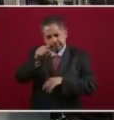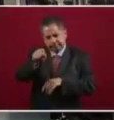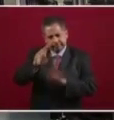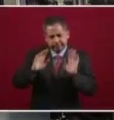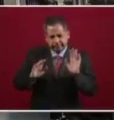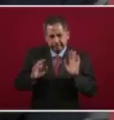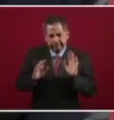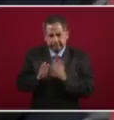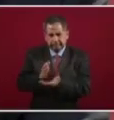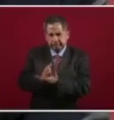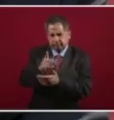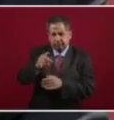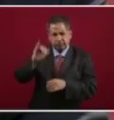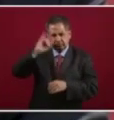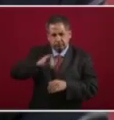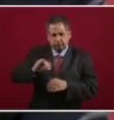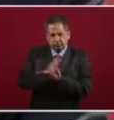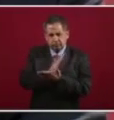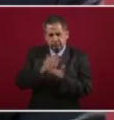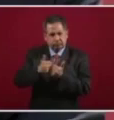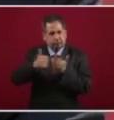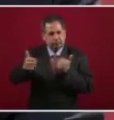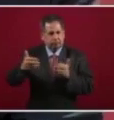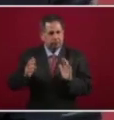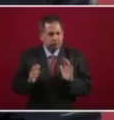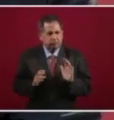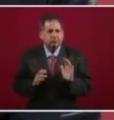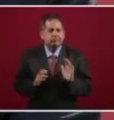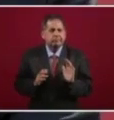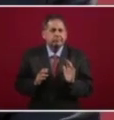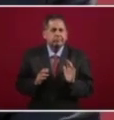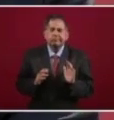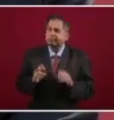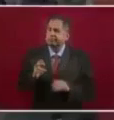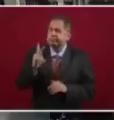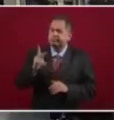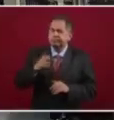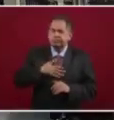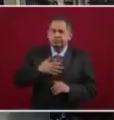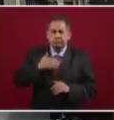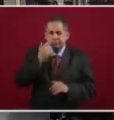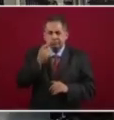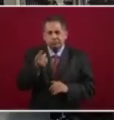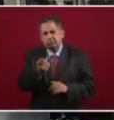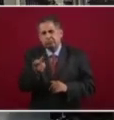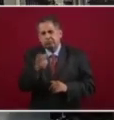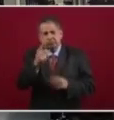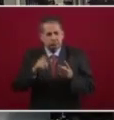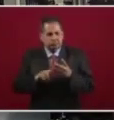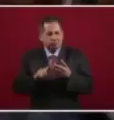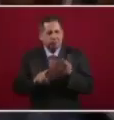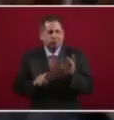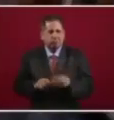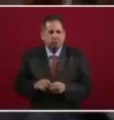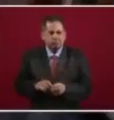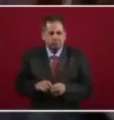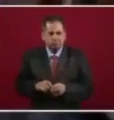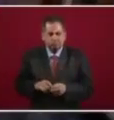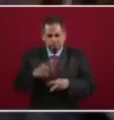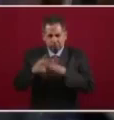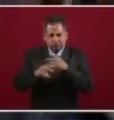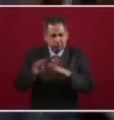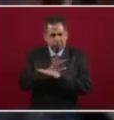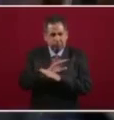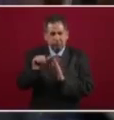de influencia como jefe del titular del Poder Ejecutivo. Y si me permite, solo una más. Sí va la reforma